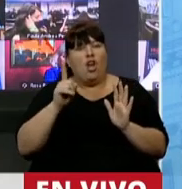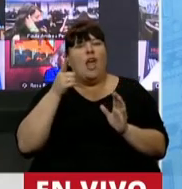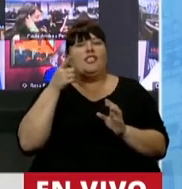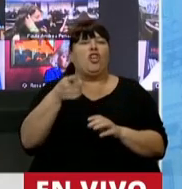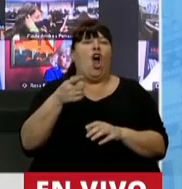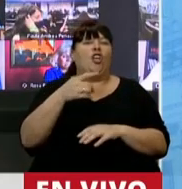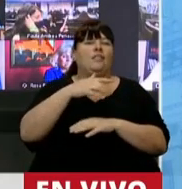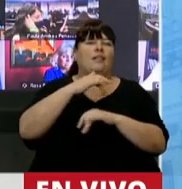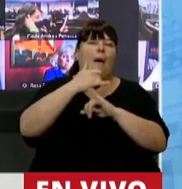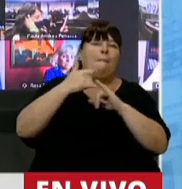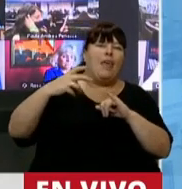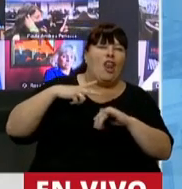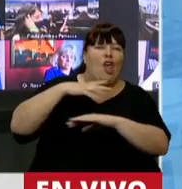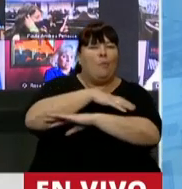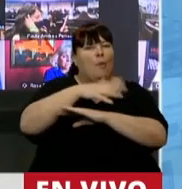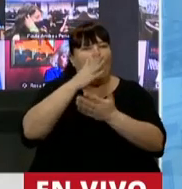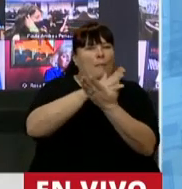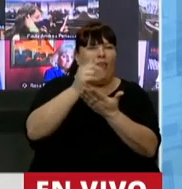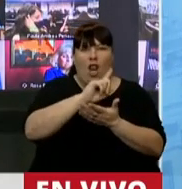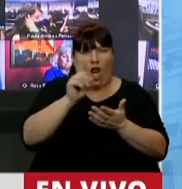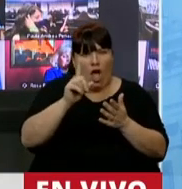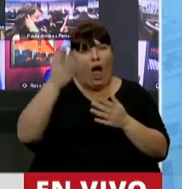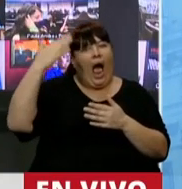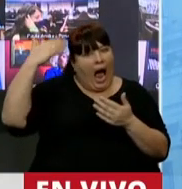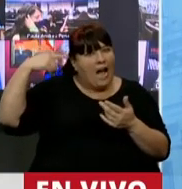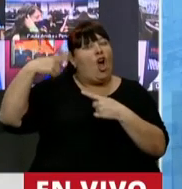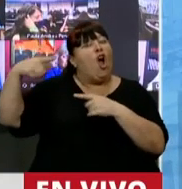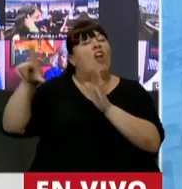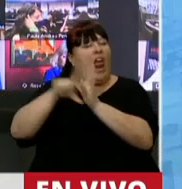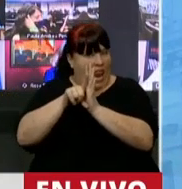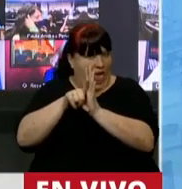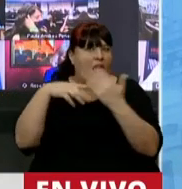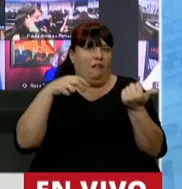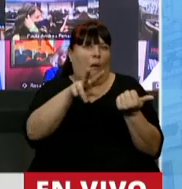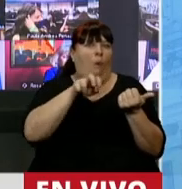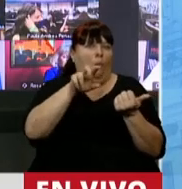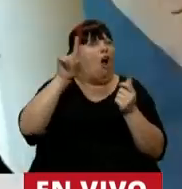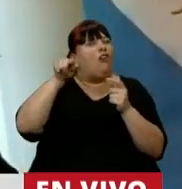la clase media, como lo venimos haciendo por ahí en algunas otras.